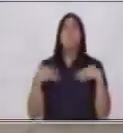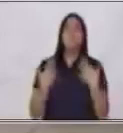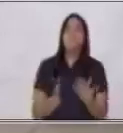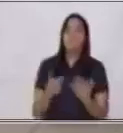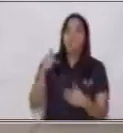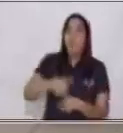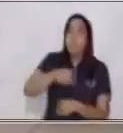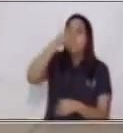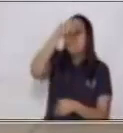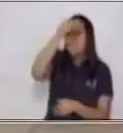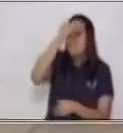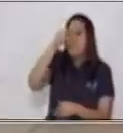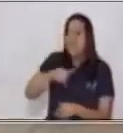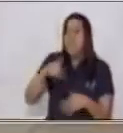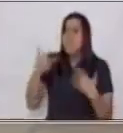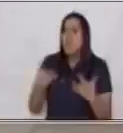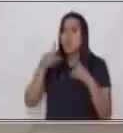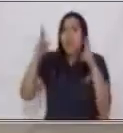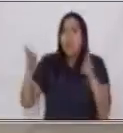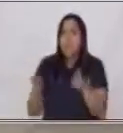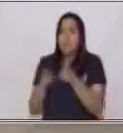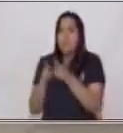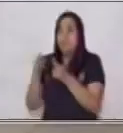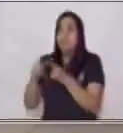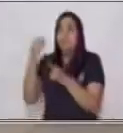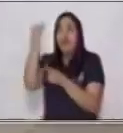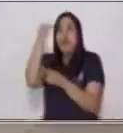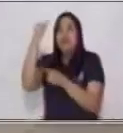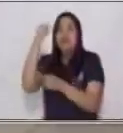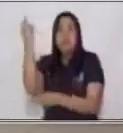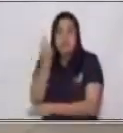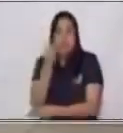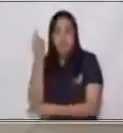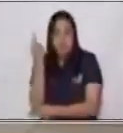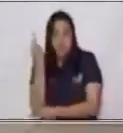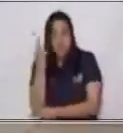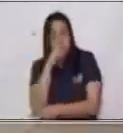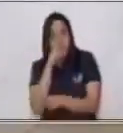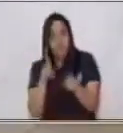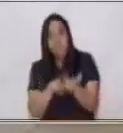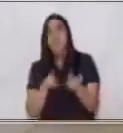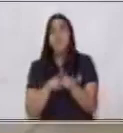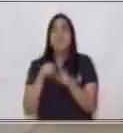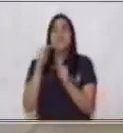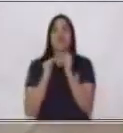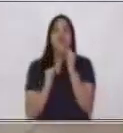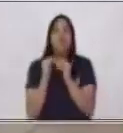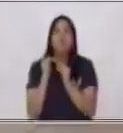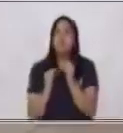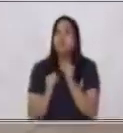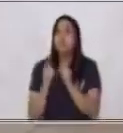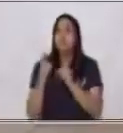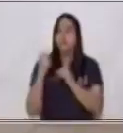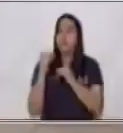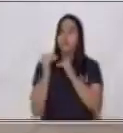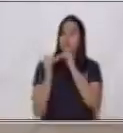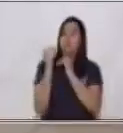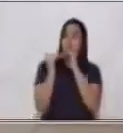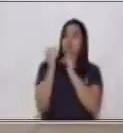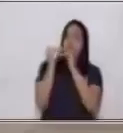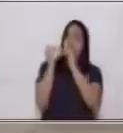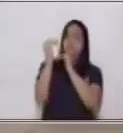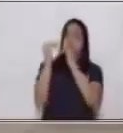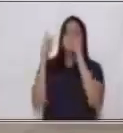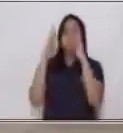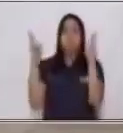resume esta sesión. Toma las ideas principales que te expuse y construye tu propio resumen a partir de cualquiera de